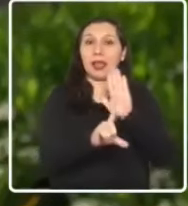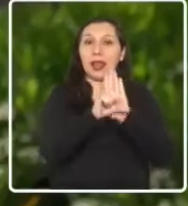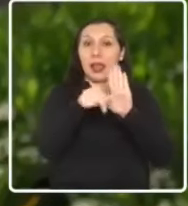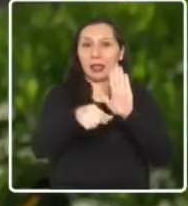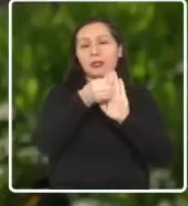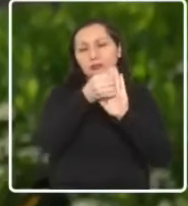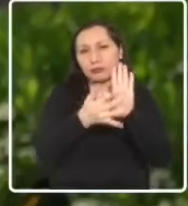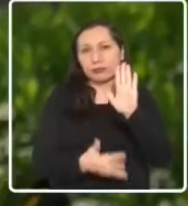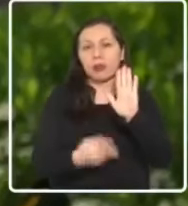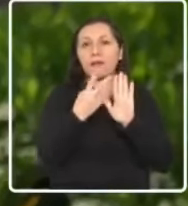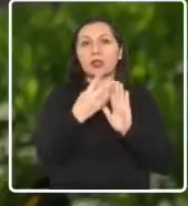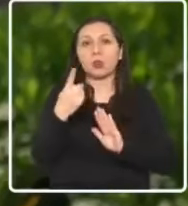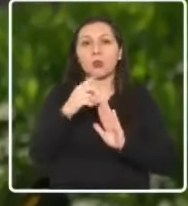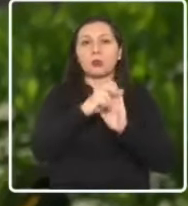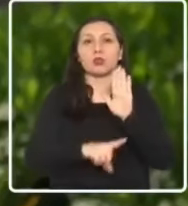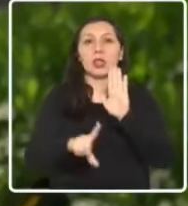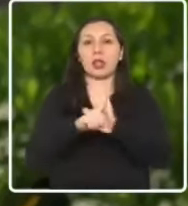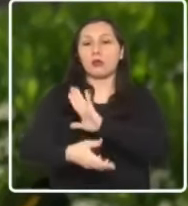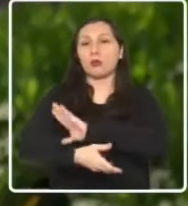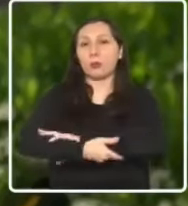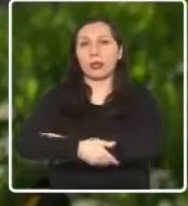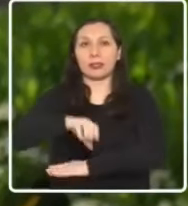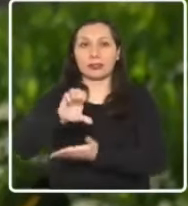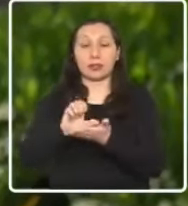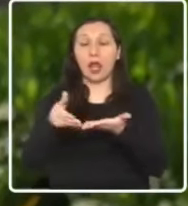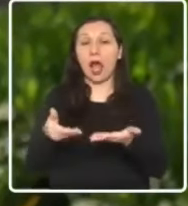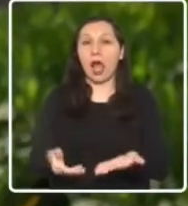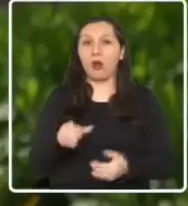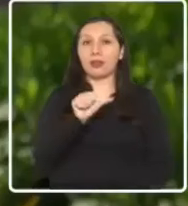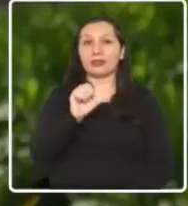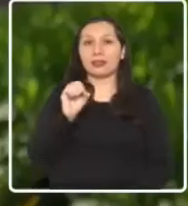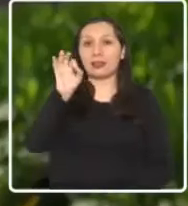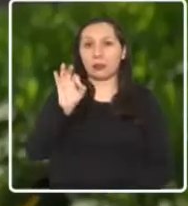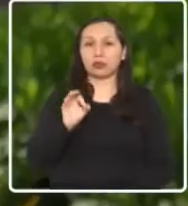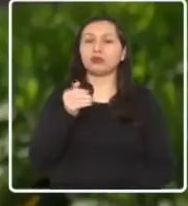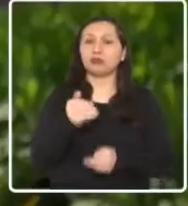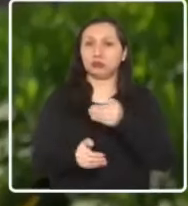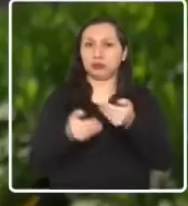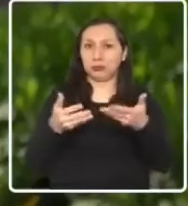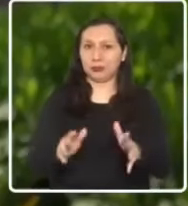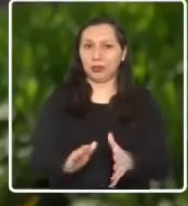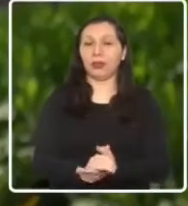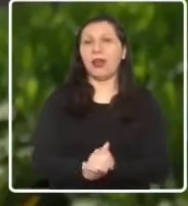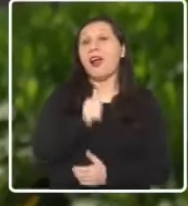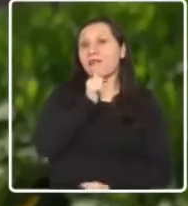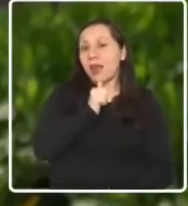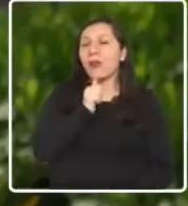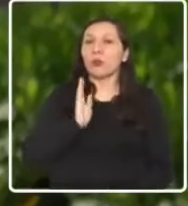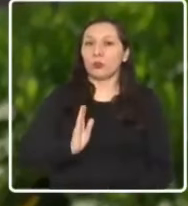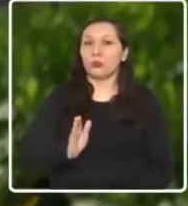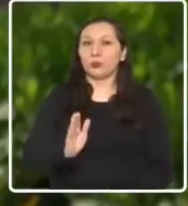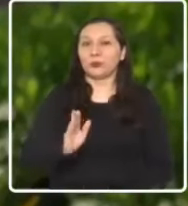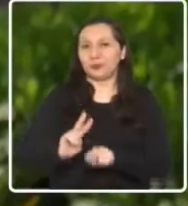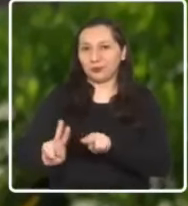se desprendieron 21 proyectos de ley ligados al Pacto Fiscal, que a esta altura tienen un 60% de avance. Todavía nos queda